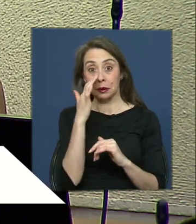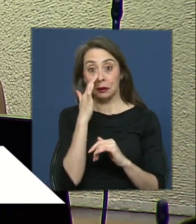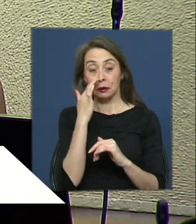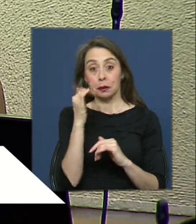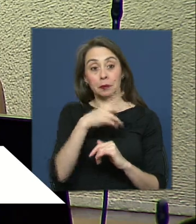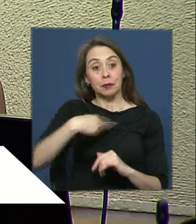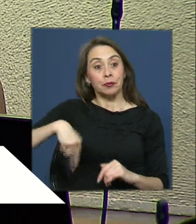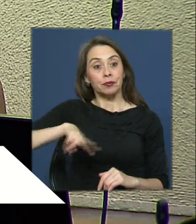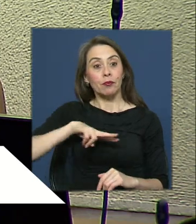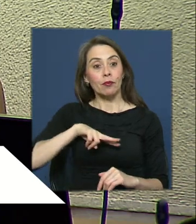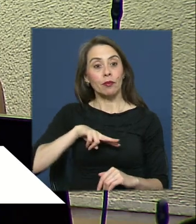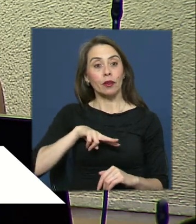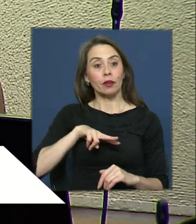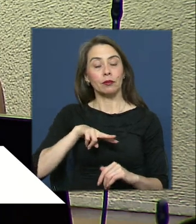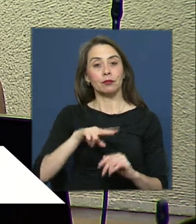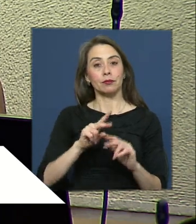hecho